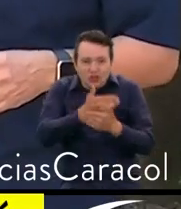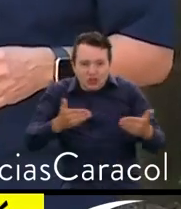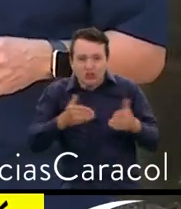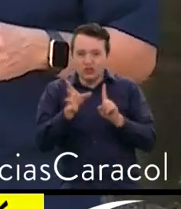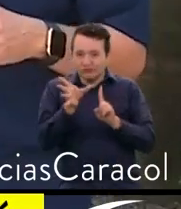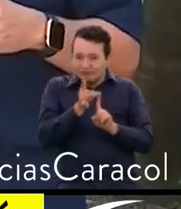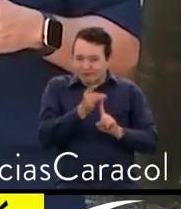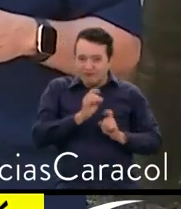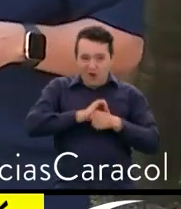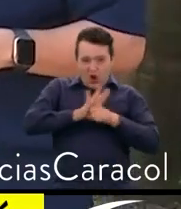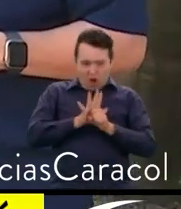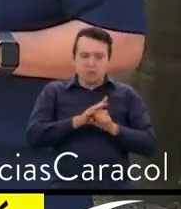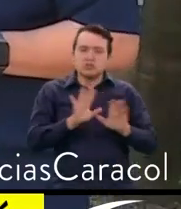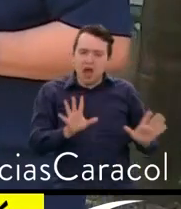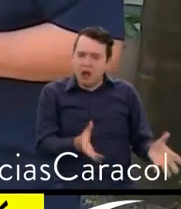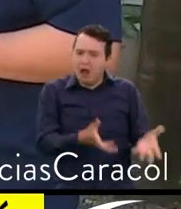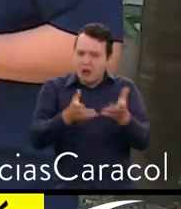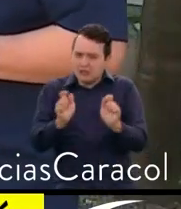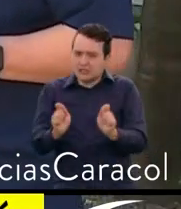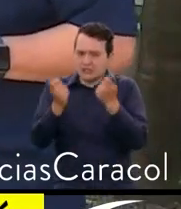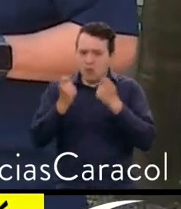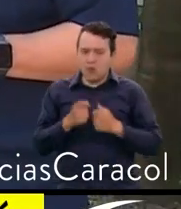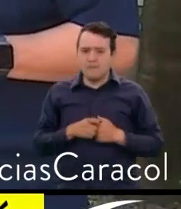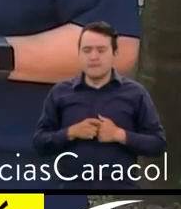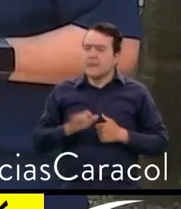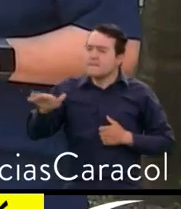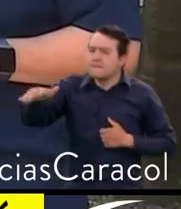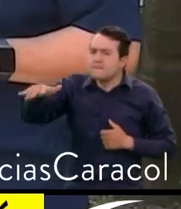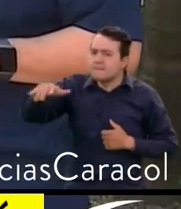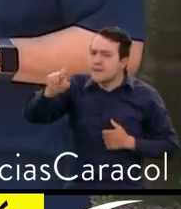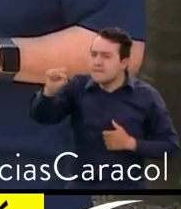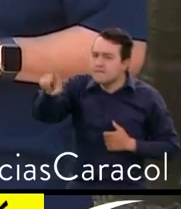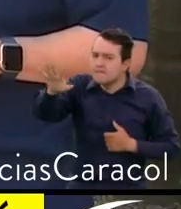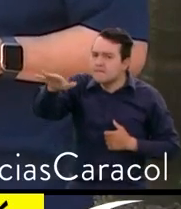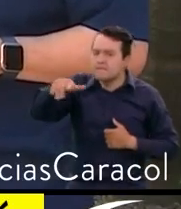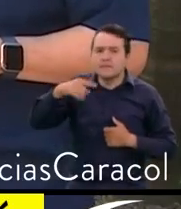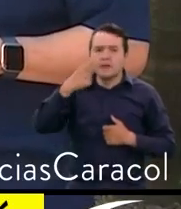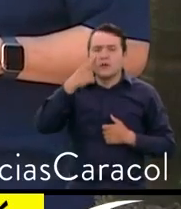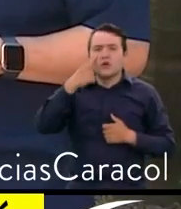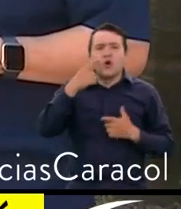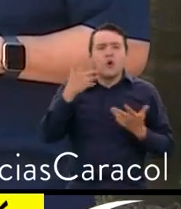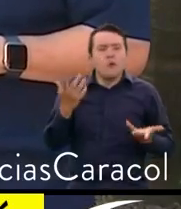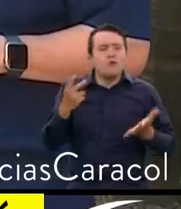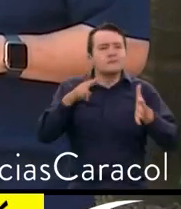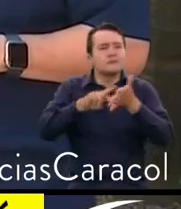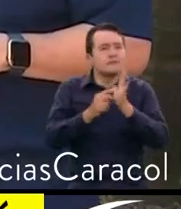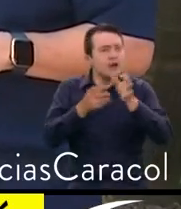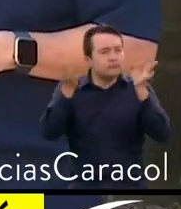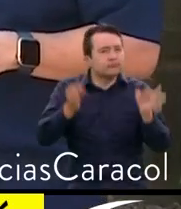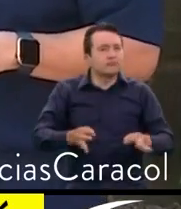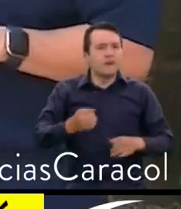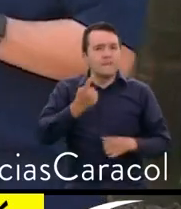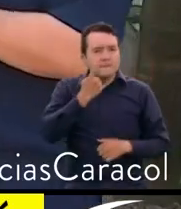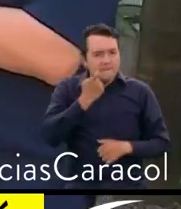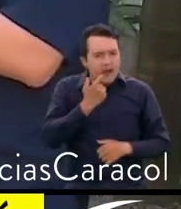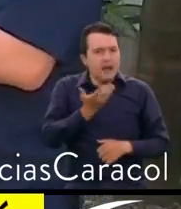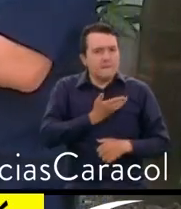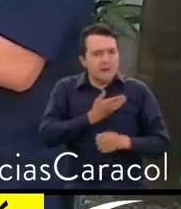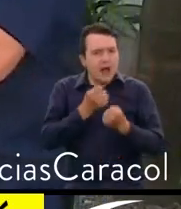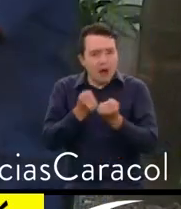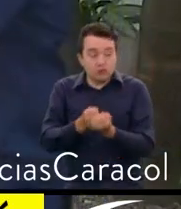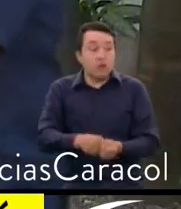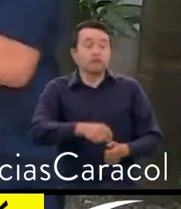pero pero hay algo importante es medicina determinante el apoyo de los padres y ahí ustedes han tenido que ser